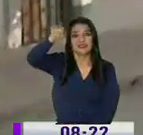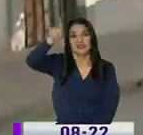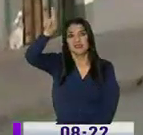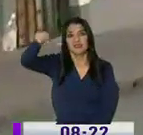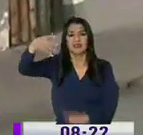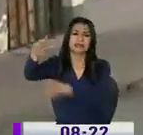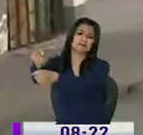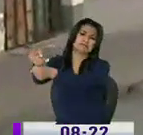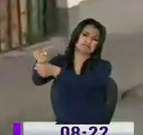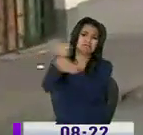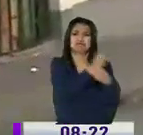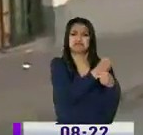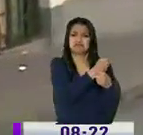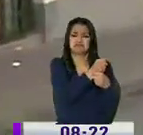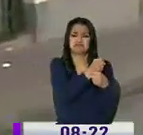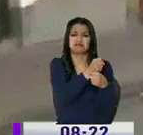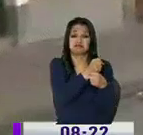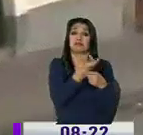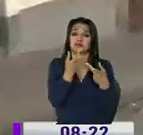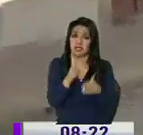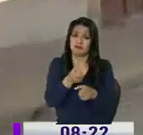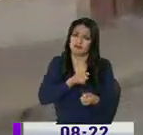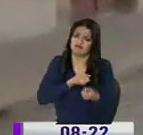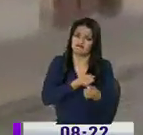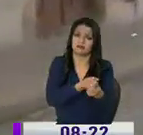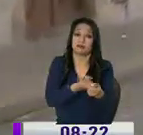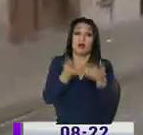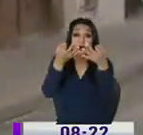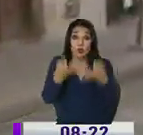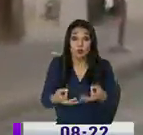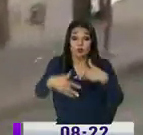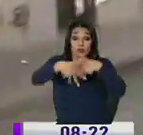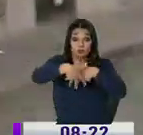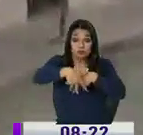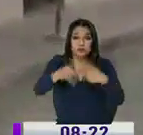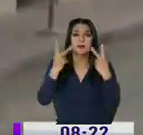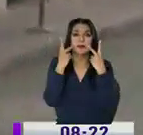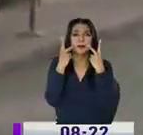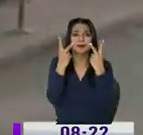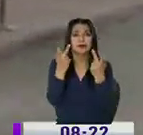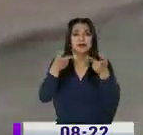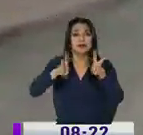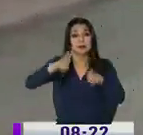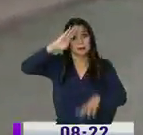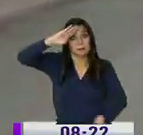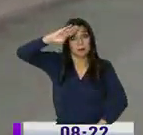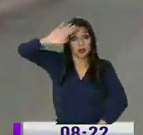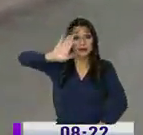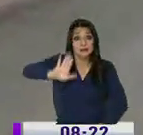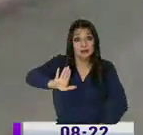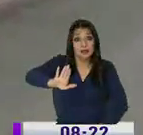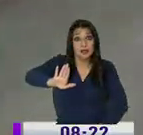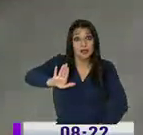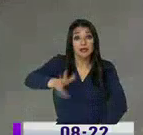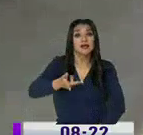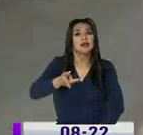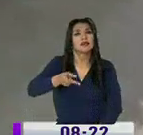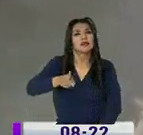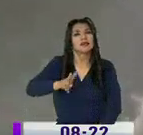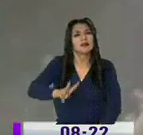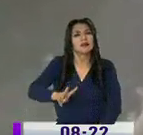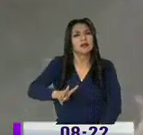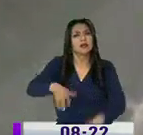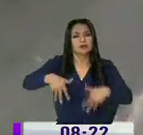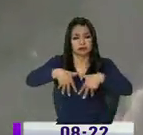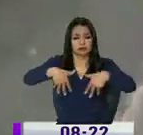fueron sacadas del centro histórico. Incluso el día de la manifestación pudimos ver que la Policía Nacional hizo pues un tumulto